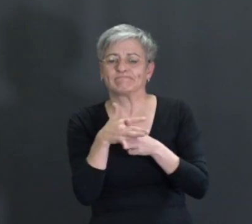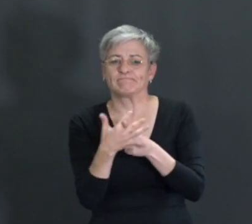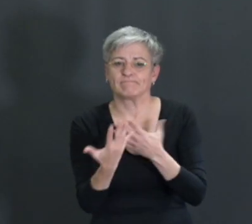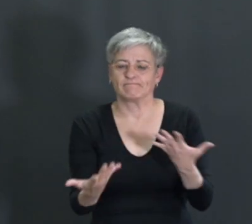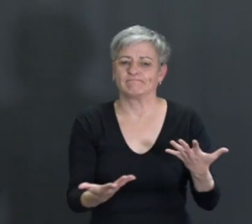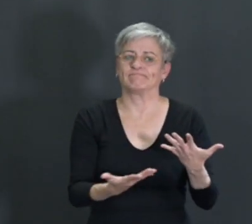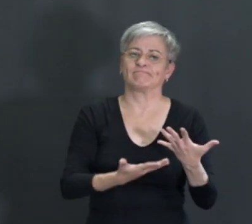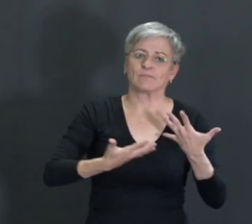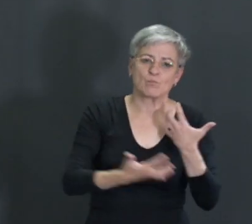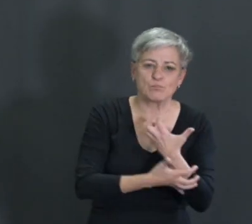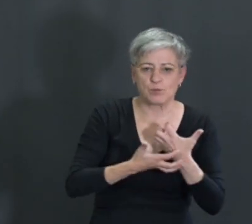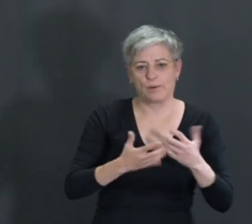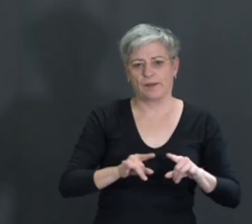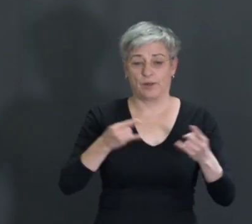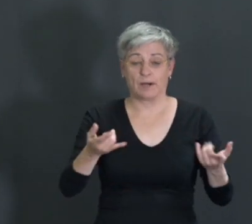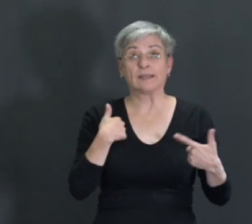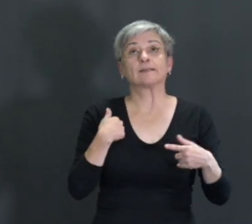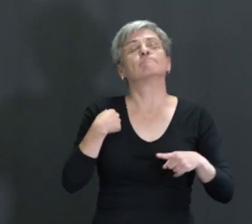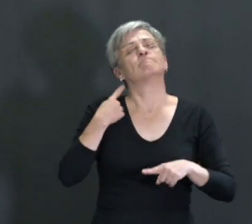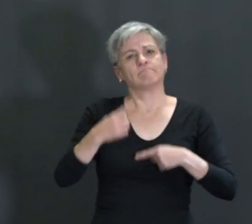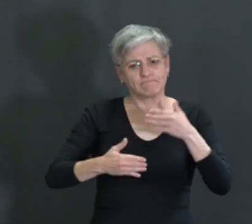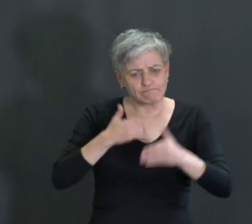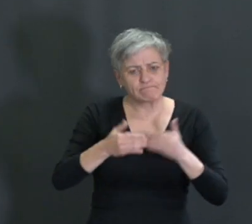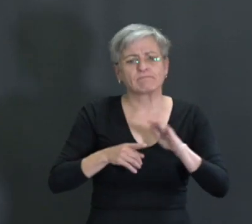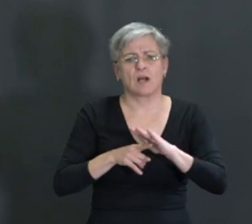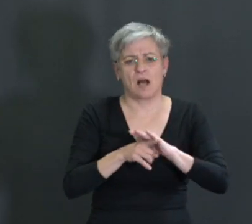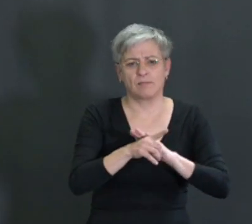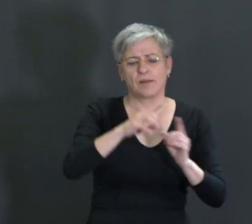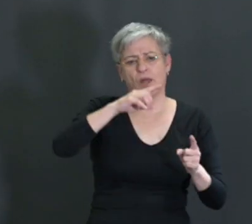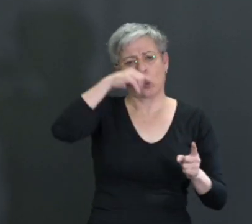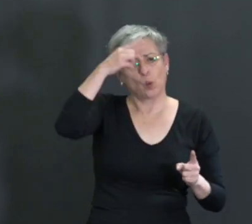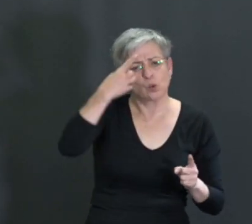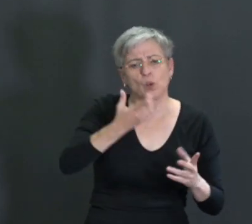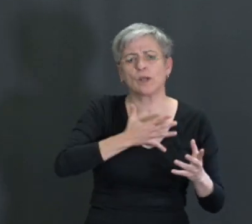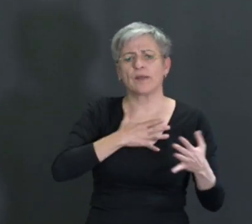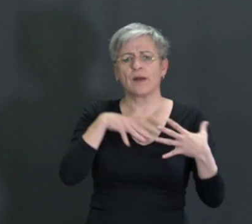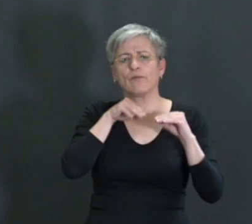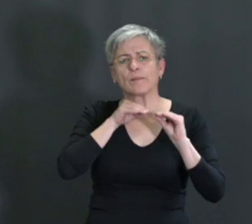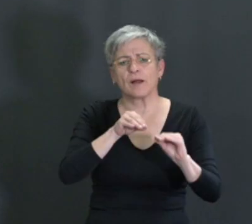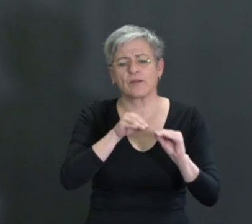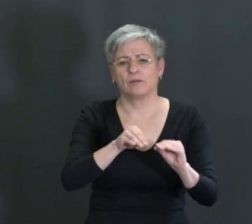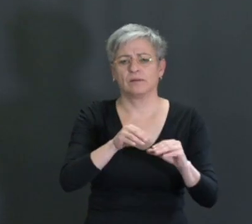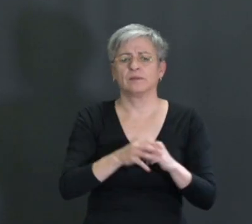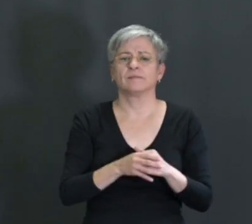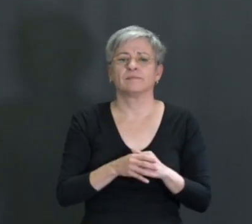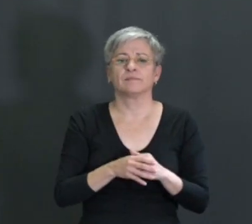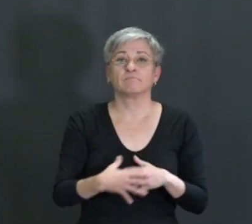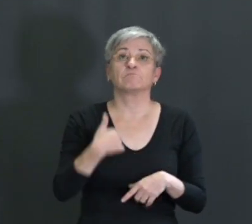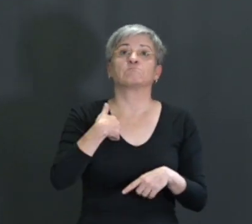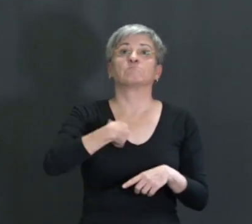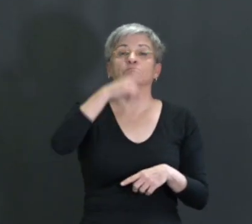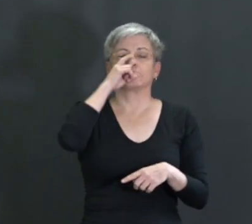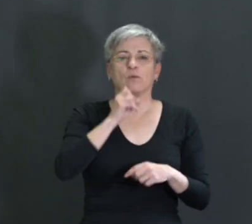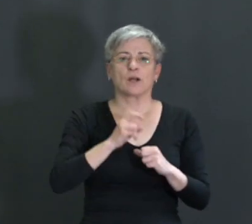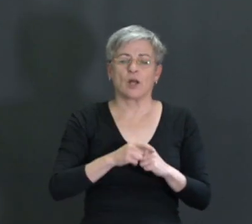bastante lamentable. Pero sí hicieron grandes avances de cultura, de formación, etcétera. Me acuerdo